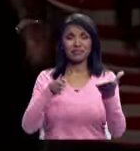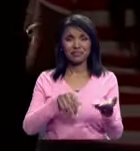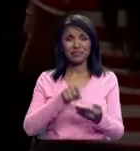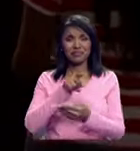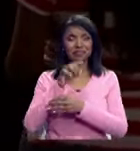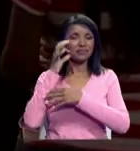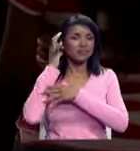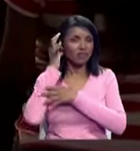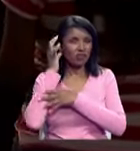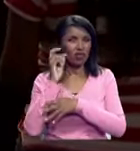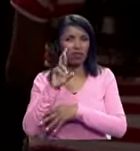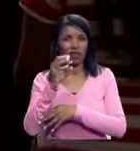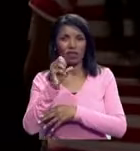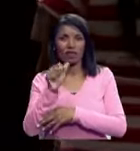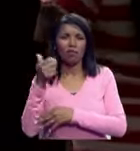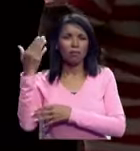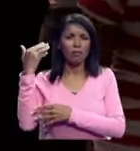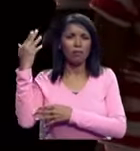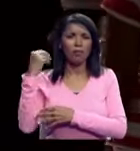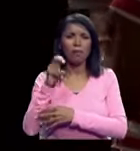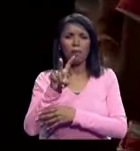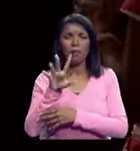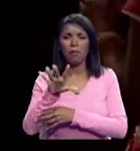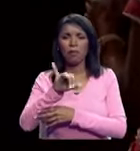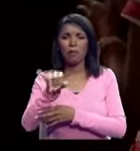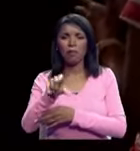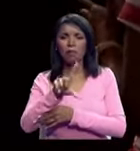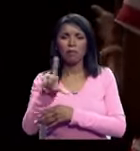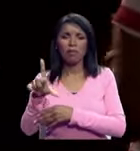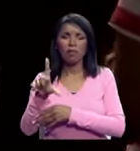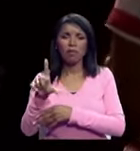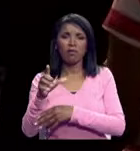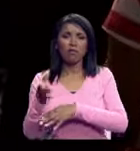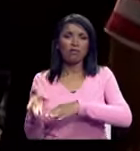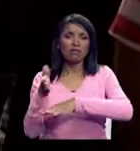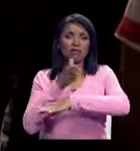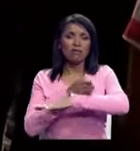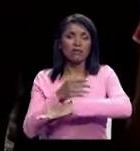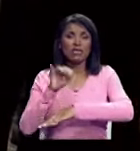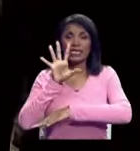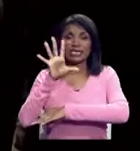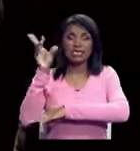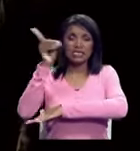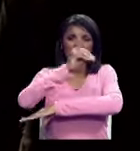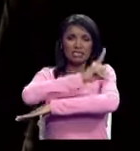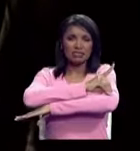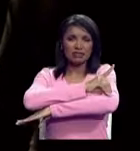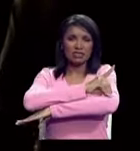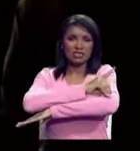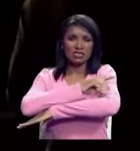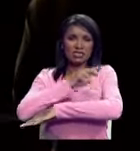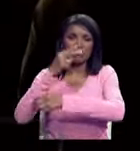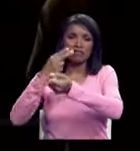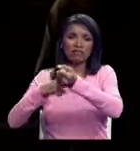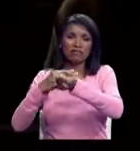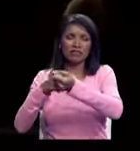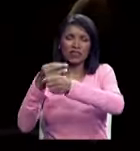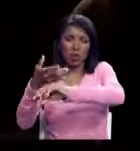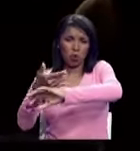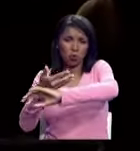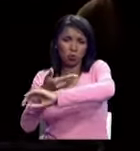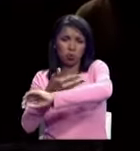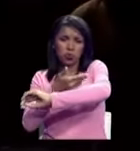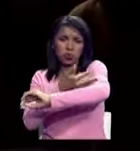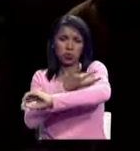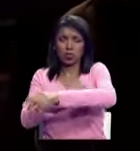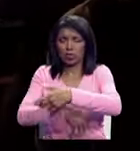confirmó el pasado 25 de julio tras permanecer 5 días en cuidados intensivos con quemaduras de